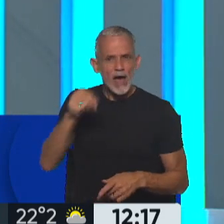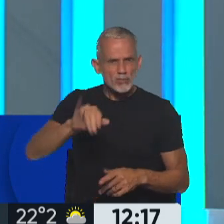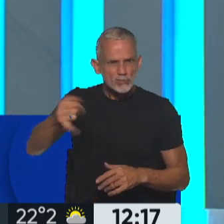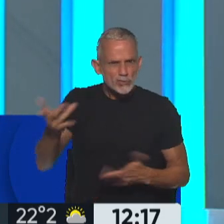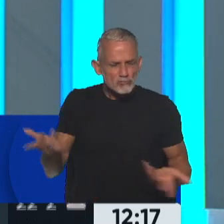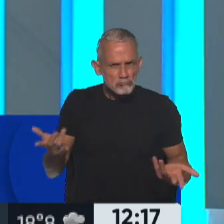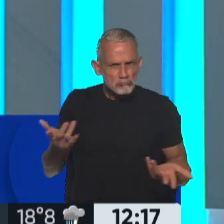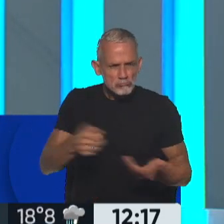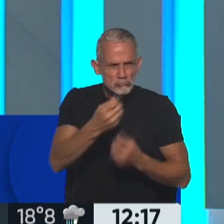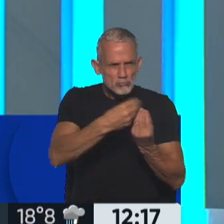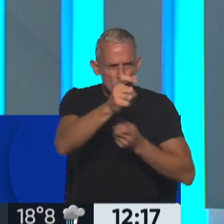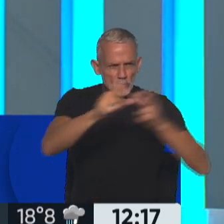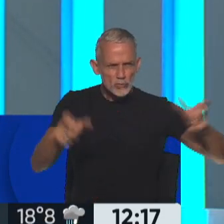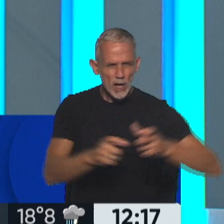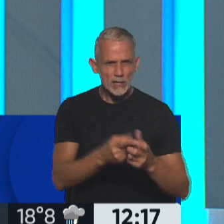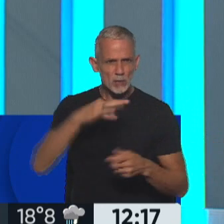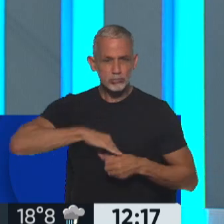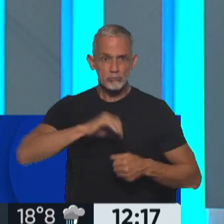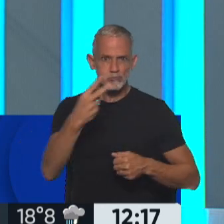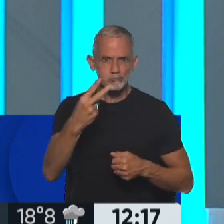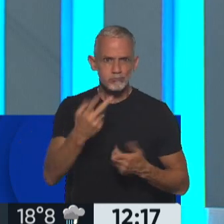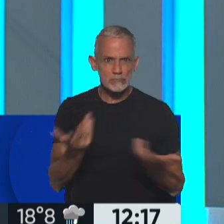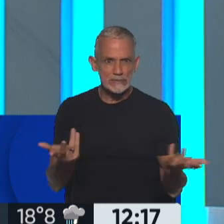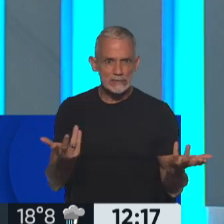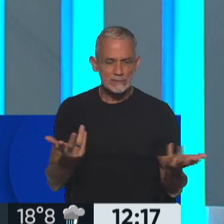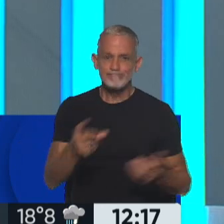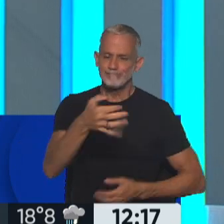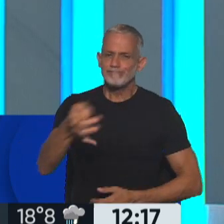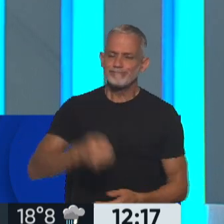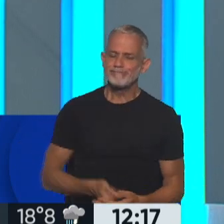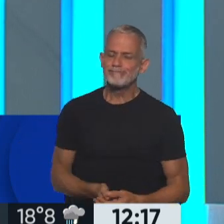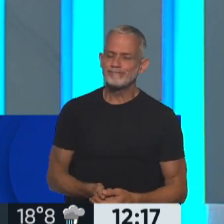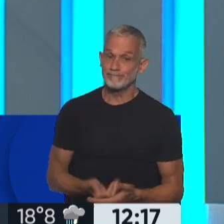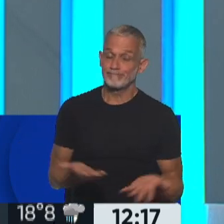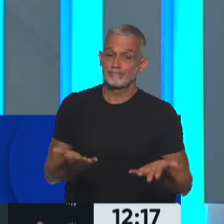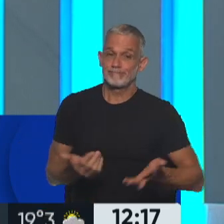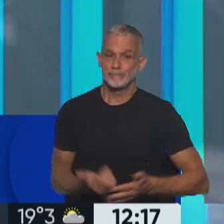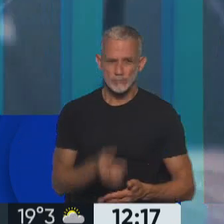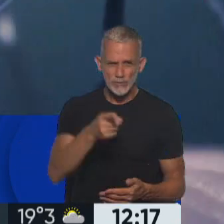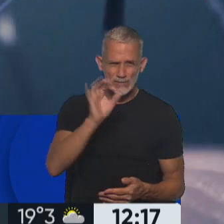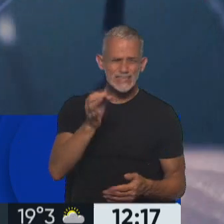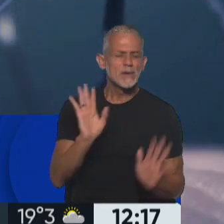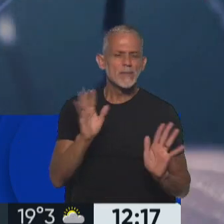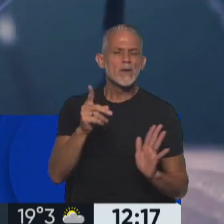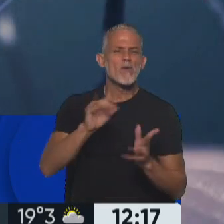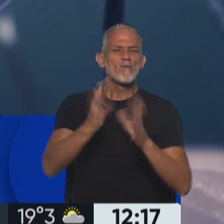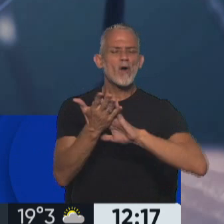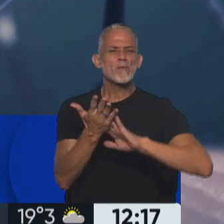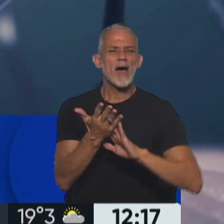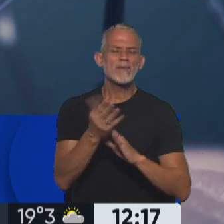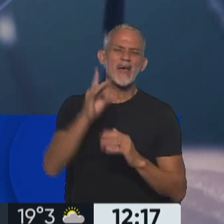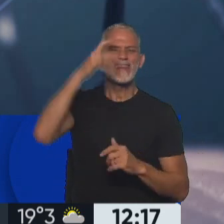tenemos mucha gente contagiada por segunda vez. Es así, y usted se refiere seguramente a la forma, lo que se llama el